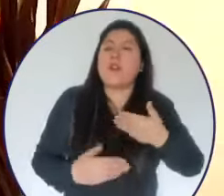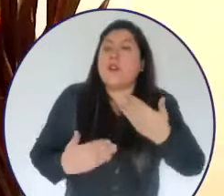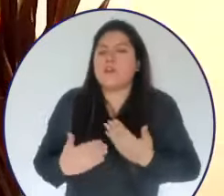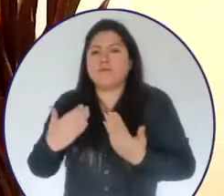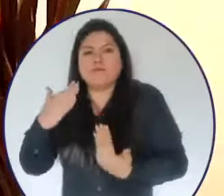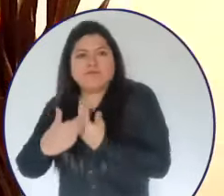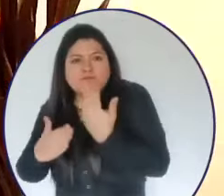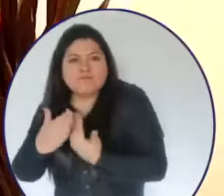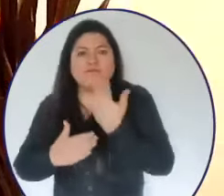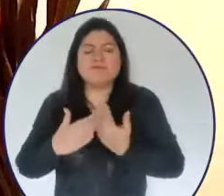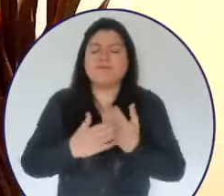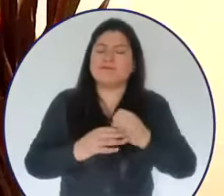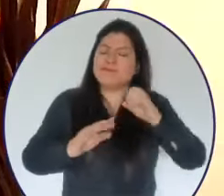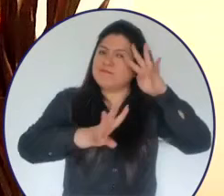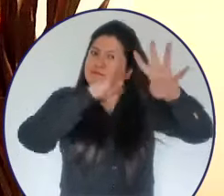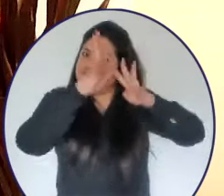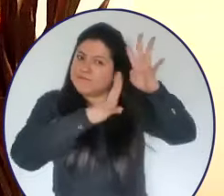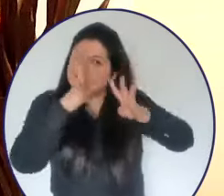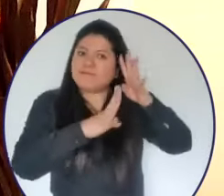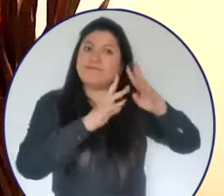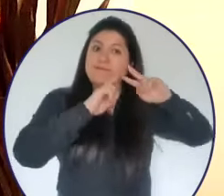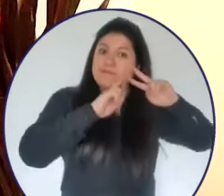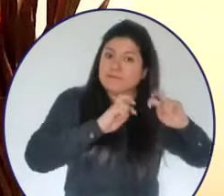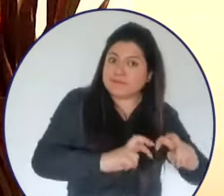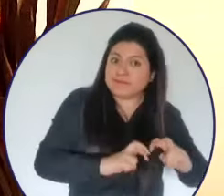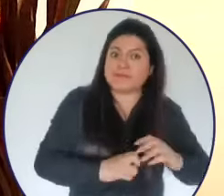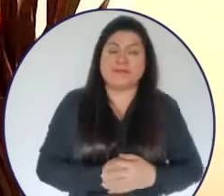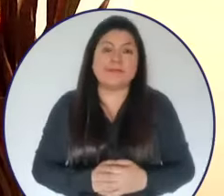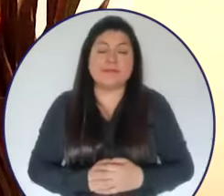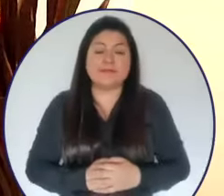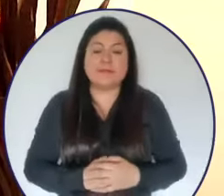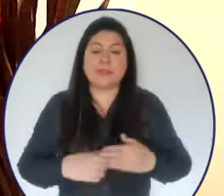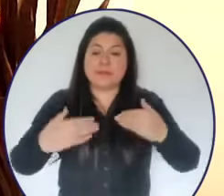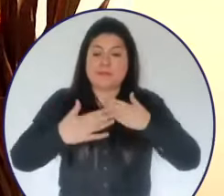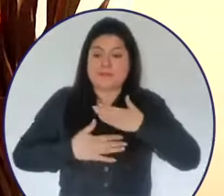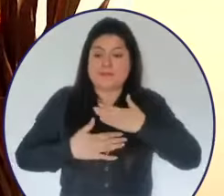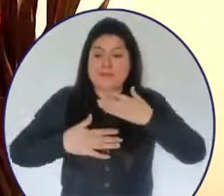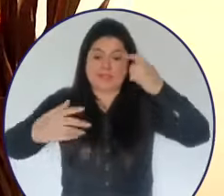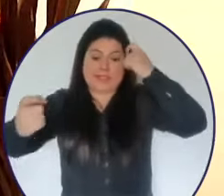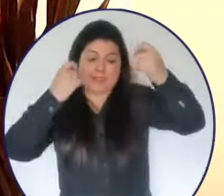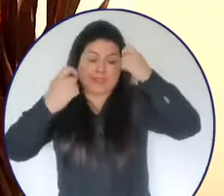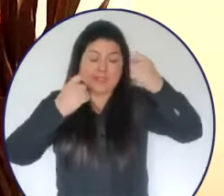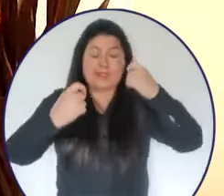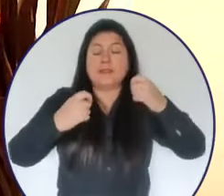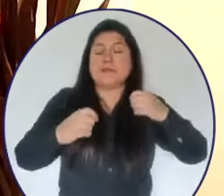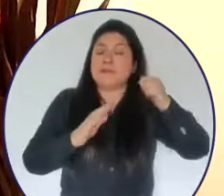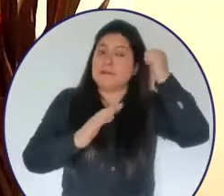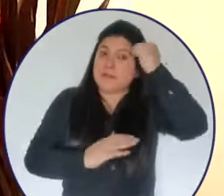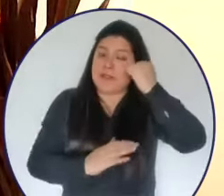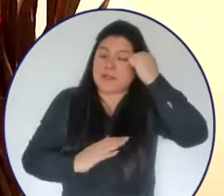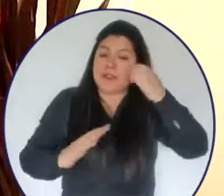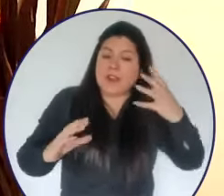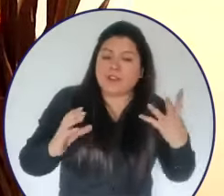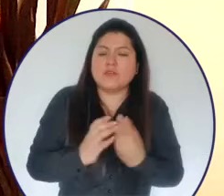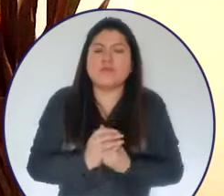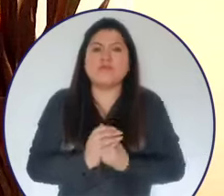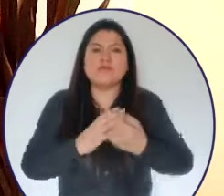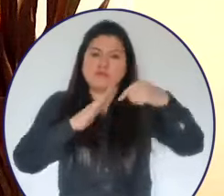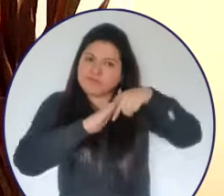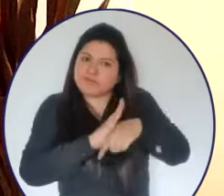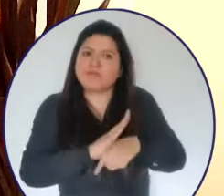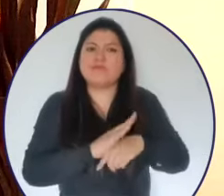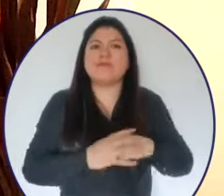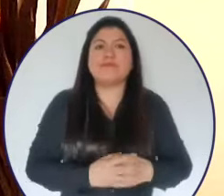También invita al maestro a reflexionar sobre sus prácticas pedagógicas, a ser innovador,